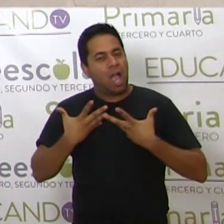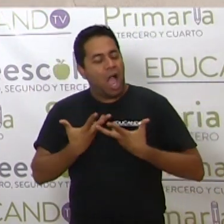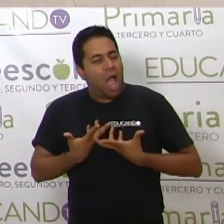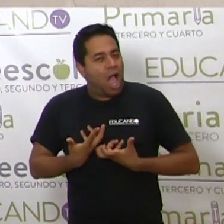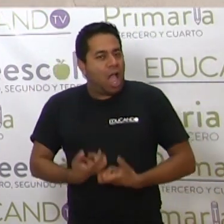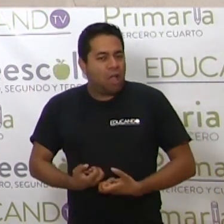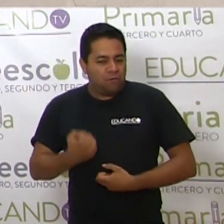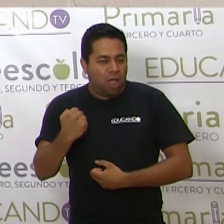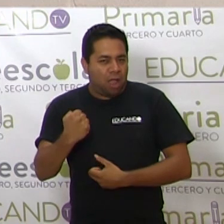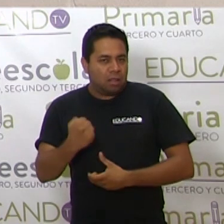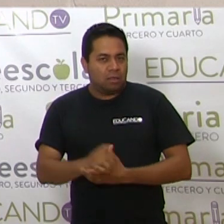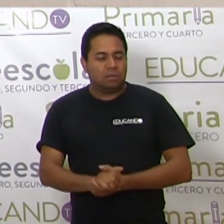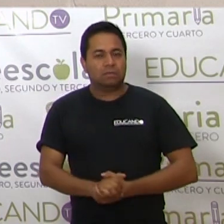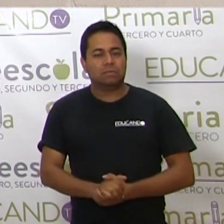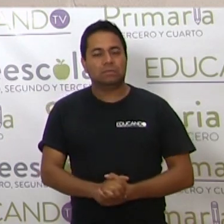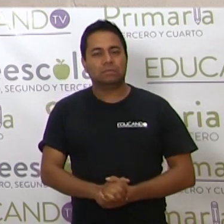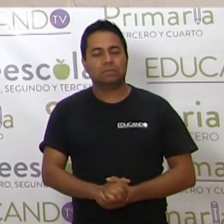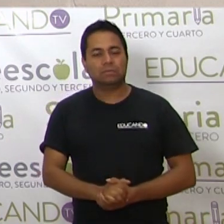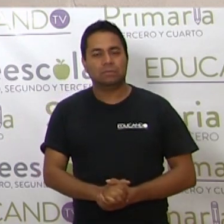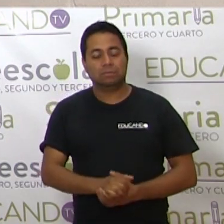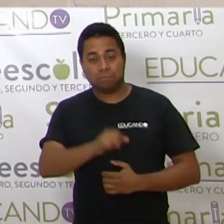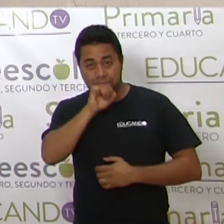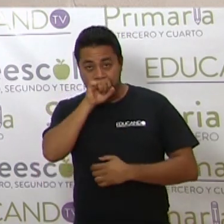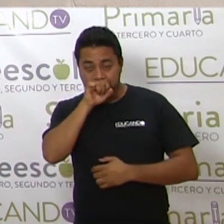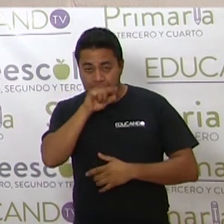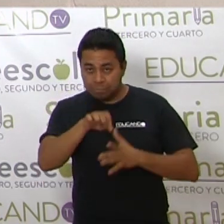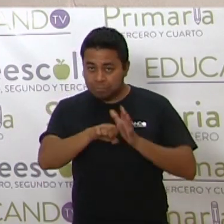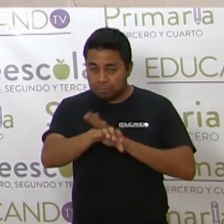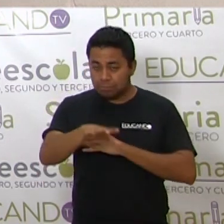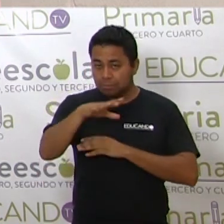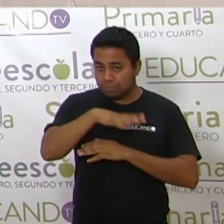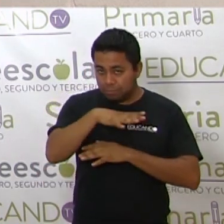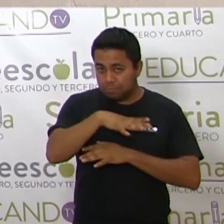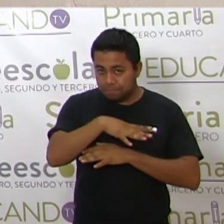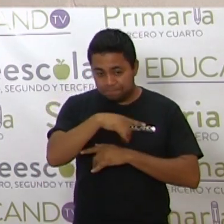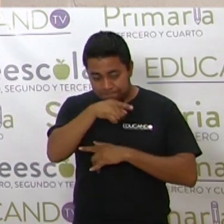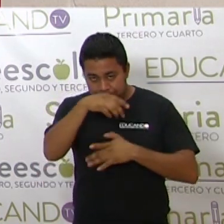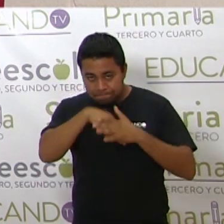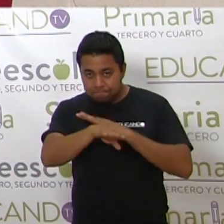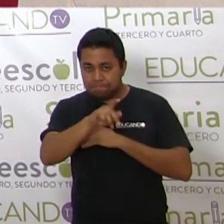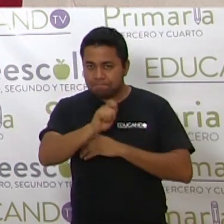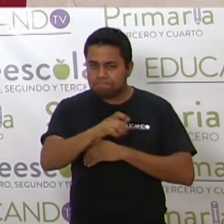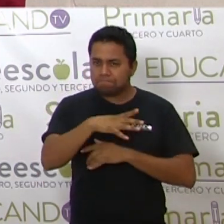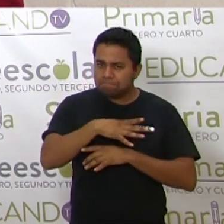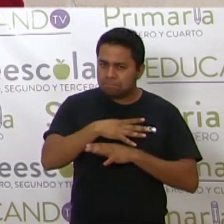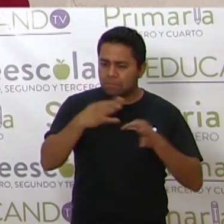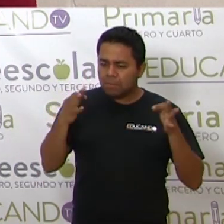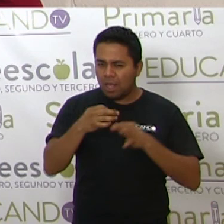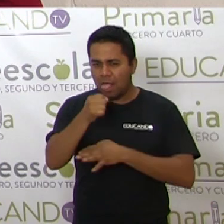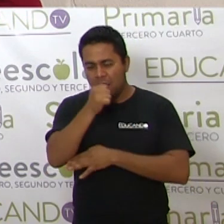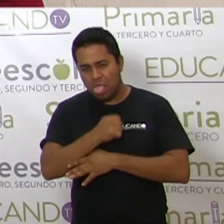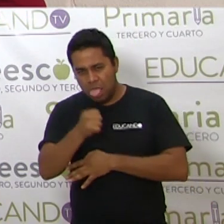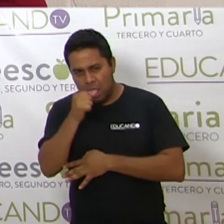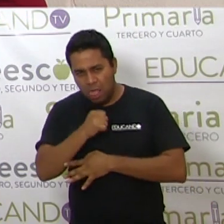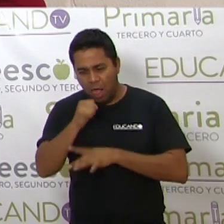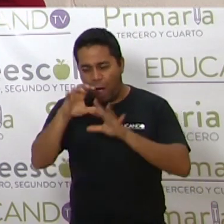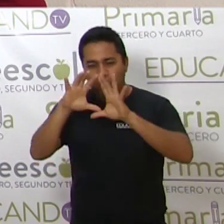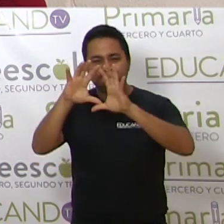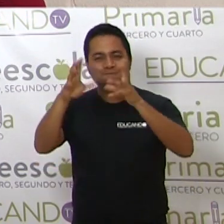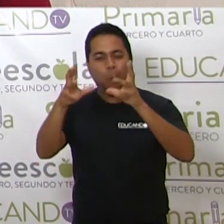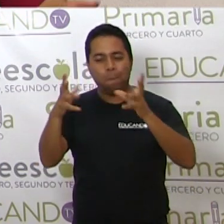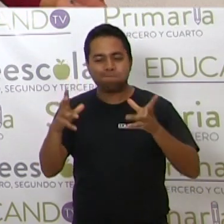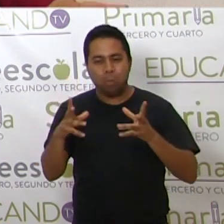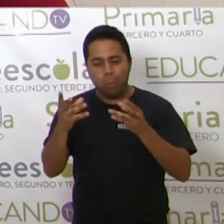y también encontramos que podemos comprar unos ricos helados algodones de azúcar